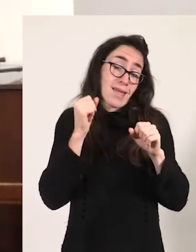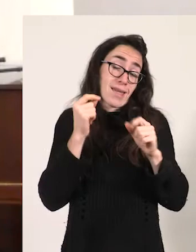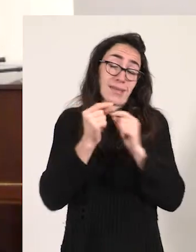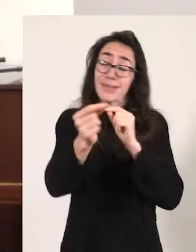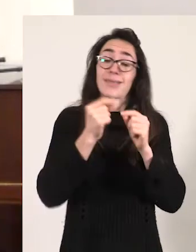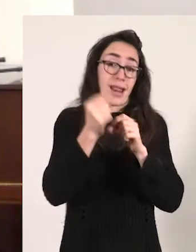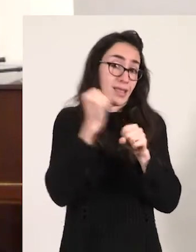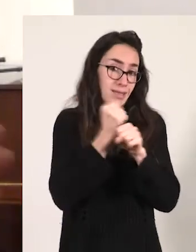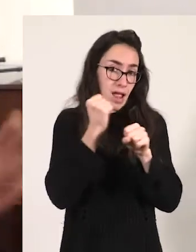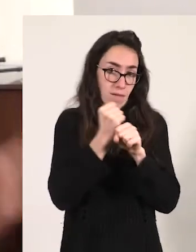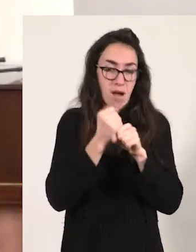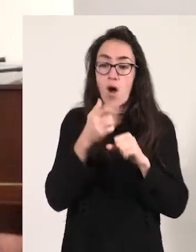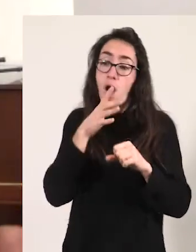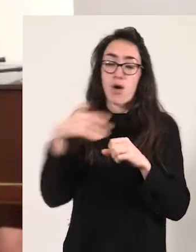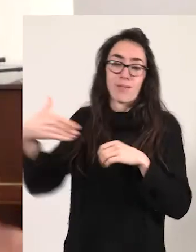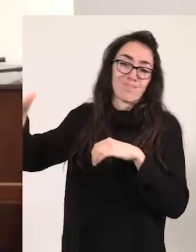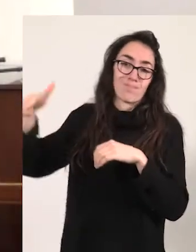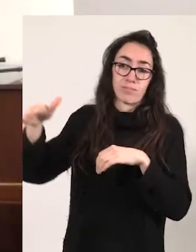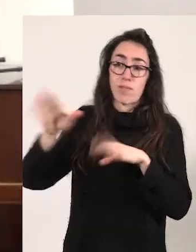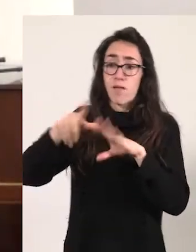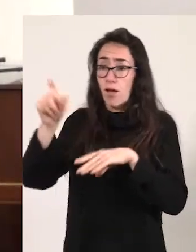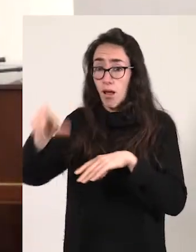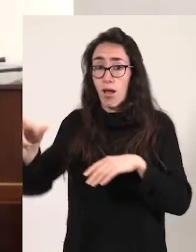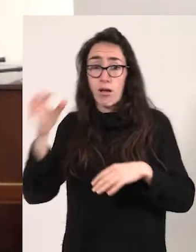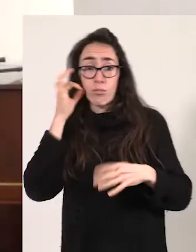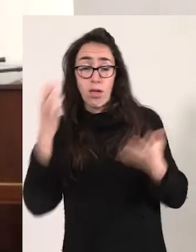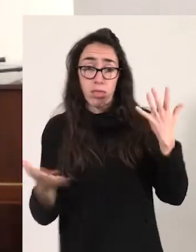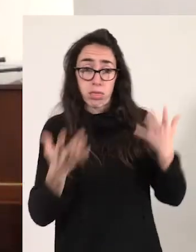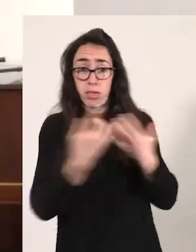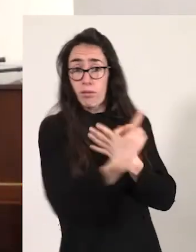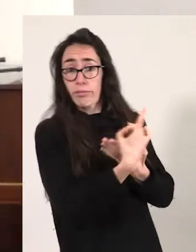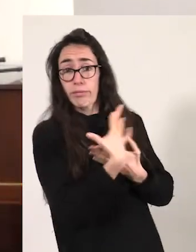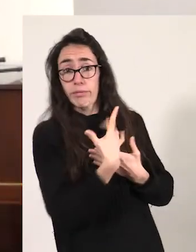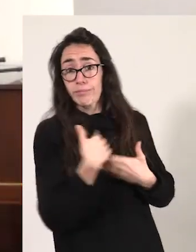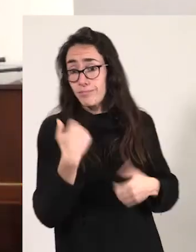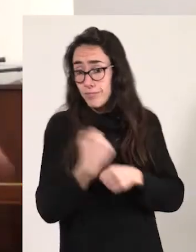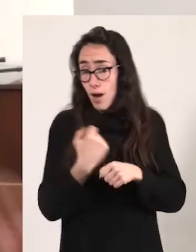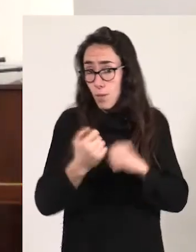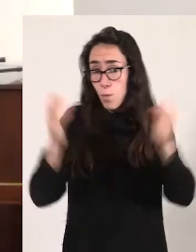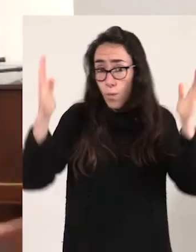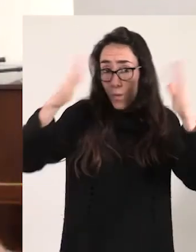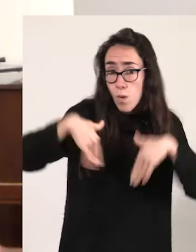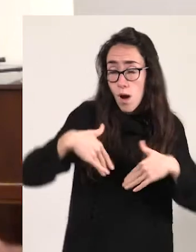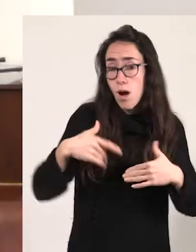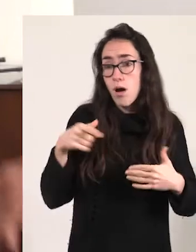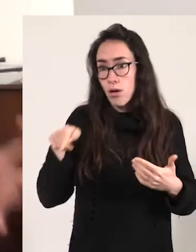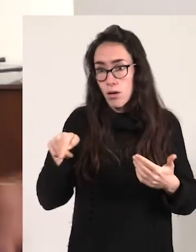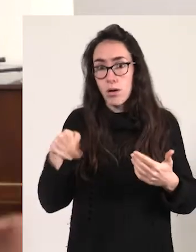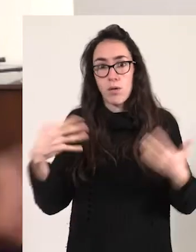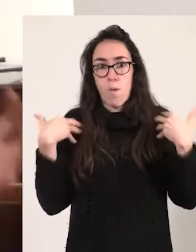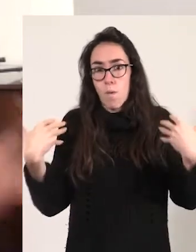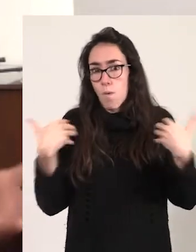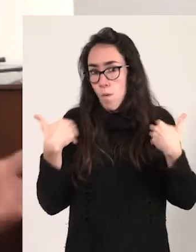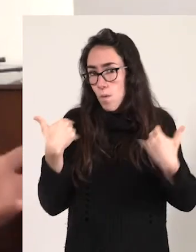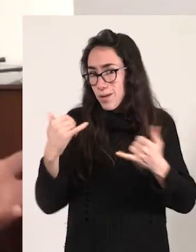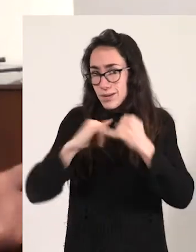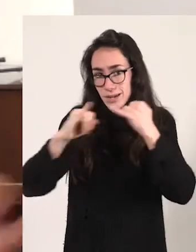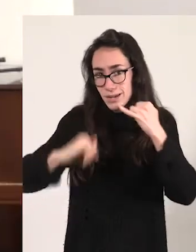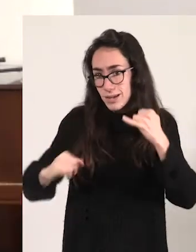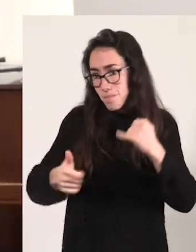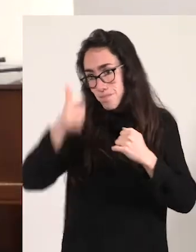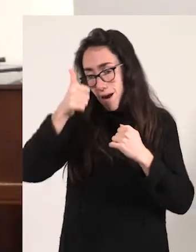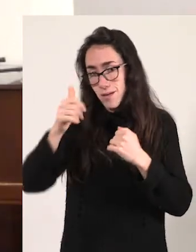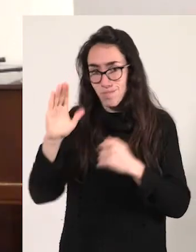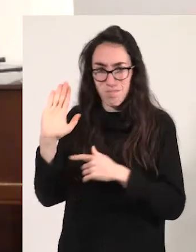cuidado, todas esas personas se están quedando, todas esas mujeres, porque es un sector feminizado, se están quedando sin ese trabajo, ¿no?